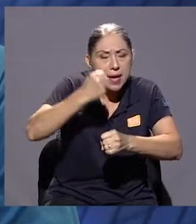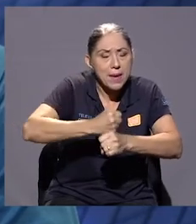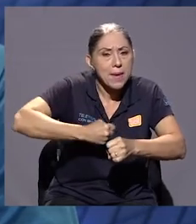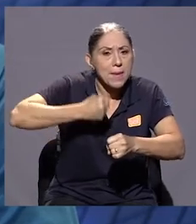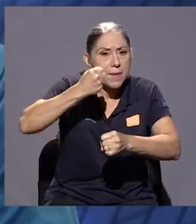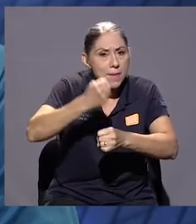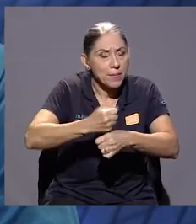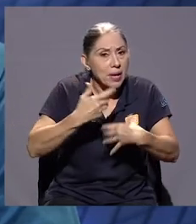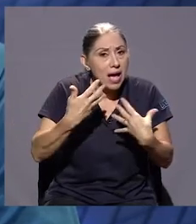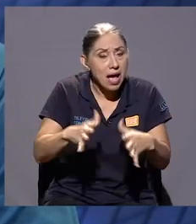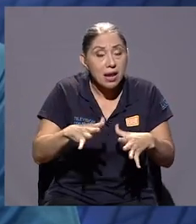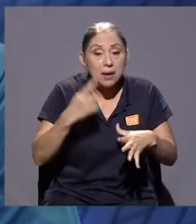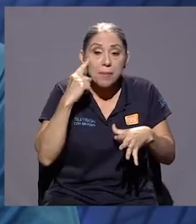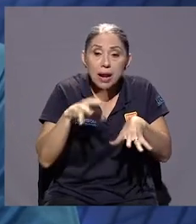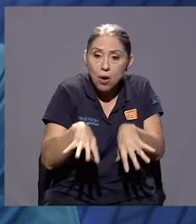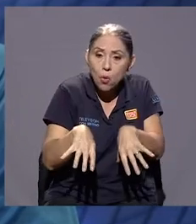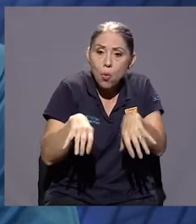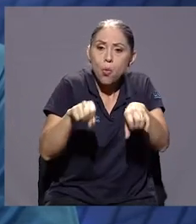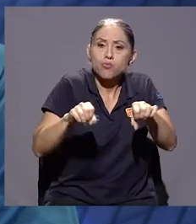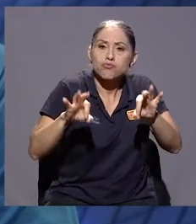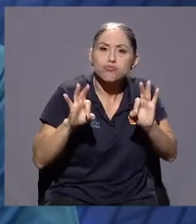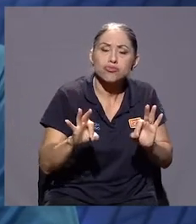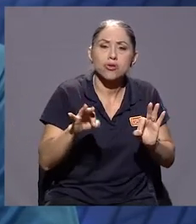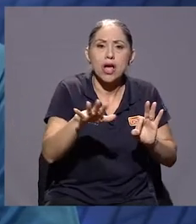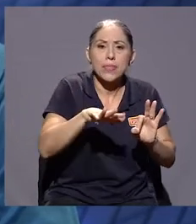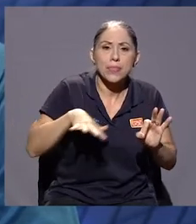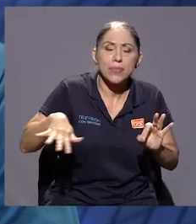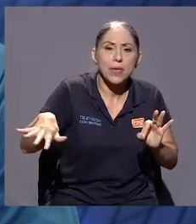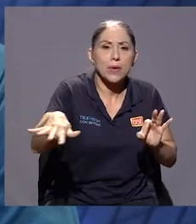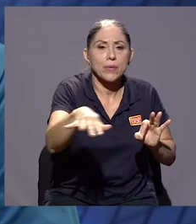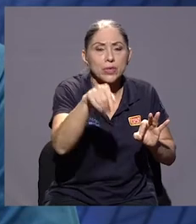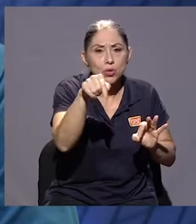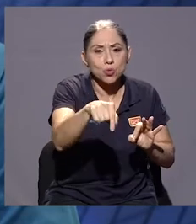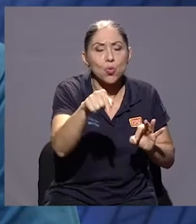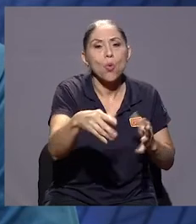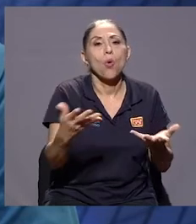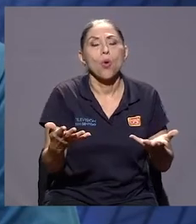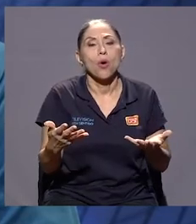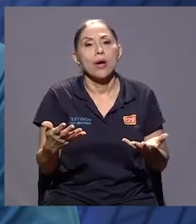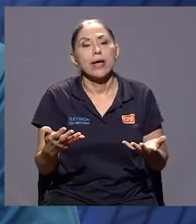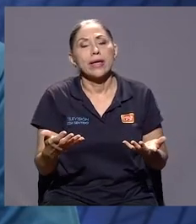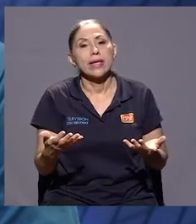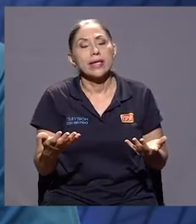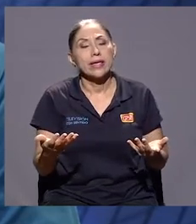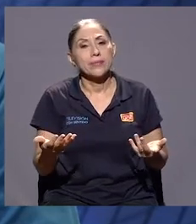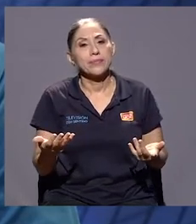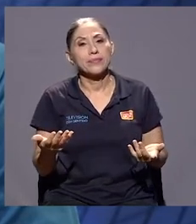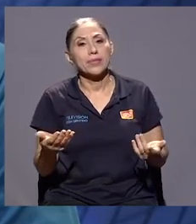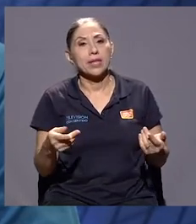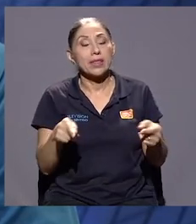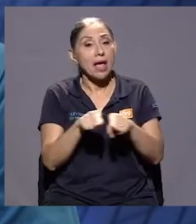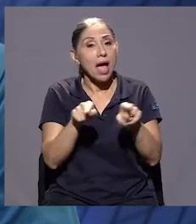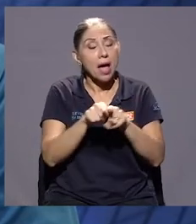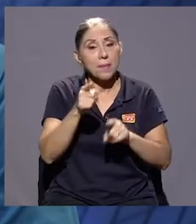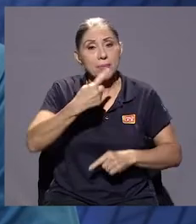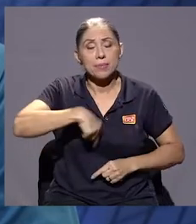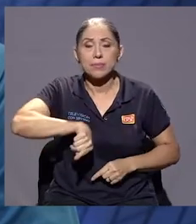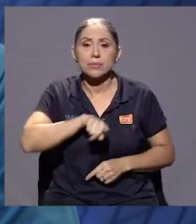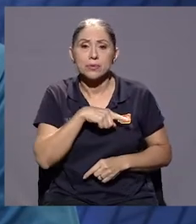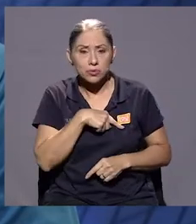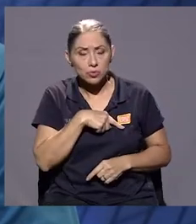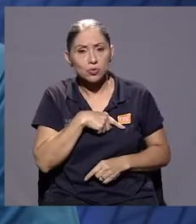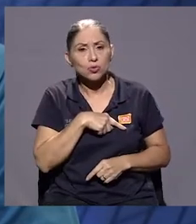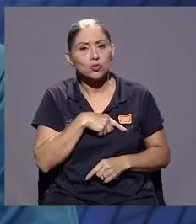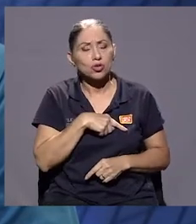bueno del territorio pongámoslo así y una otra manera bueno entre los enfoques que hemos tenido